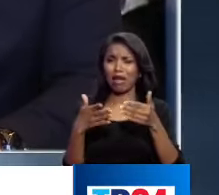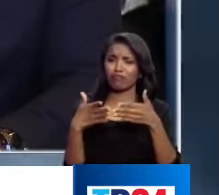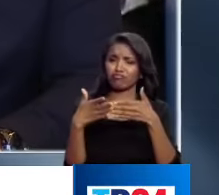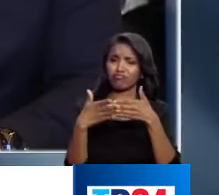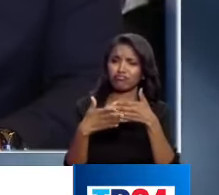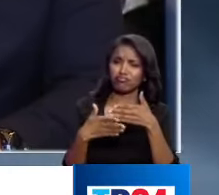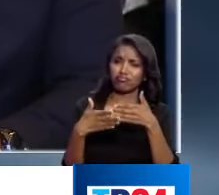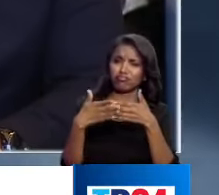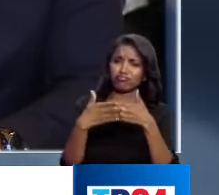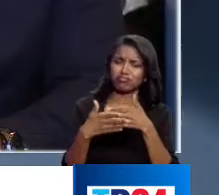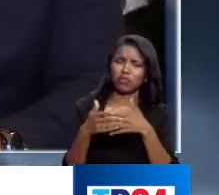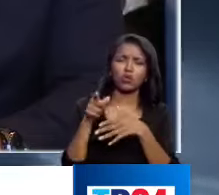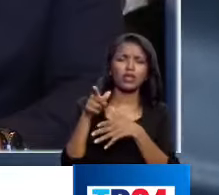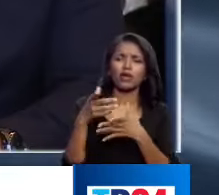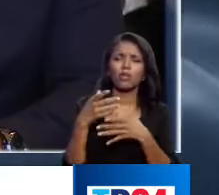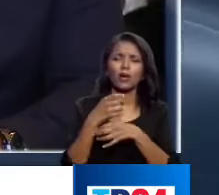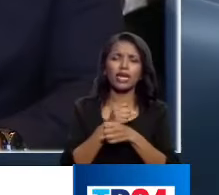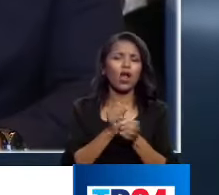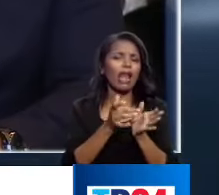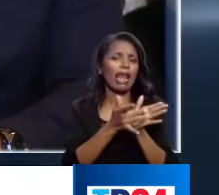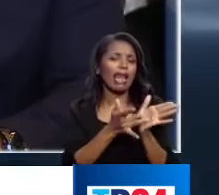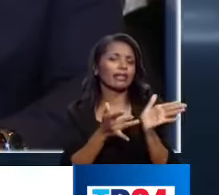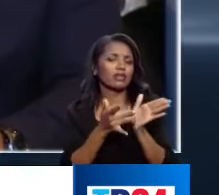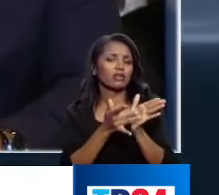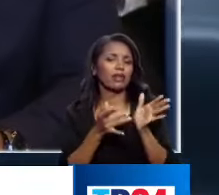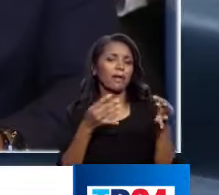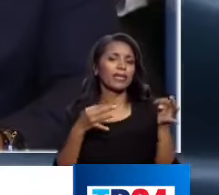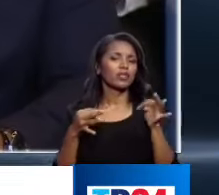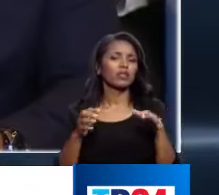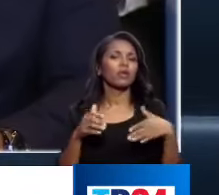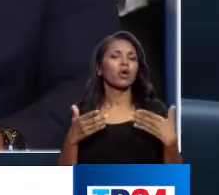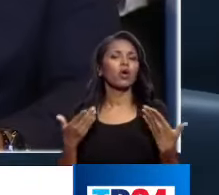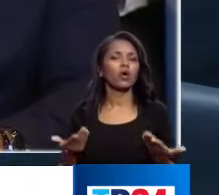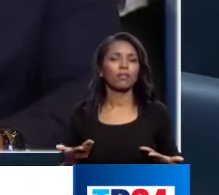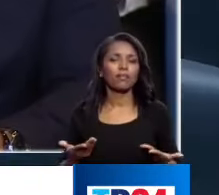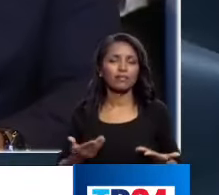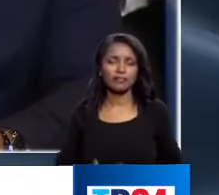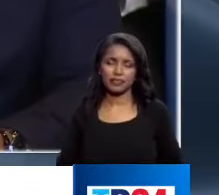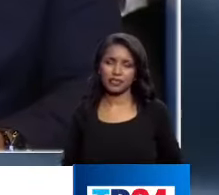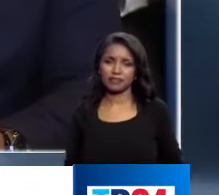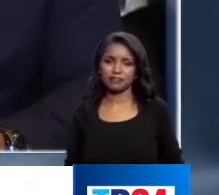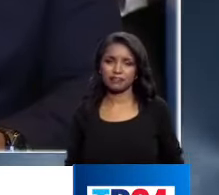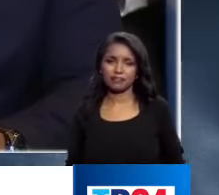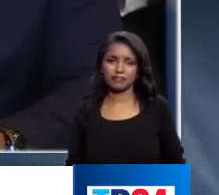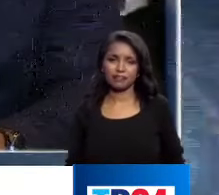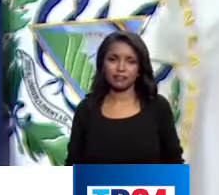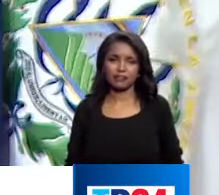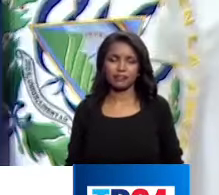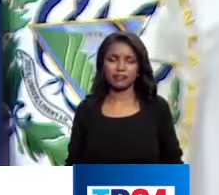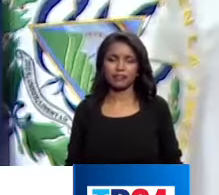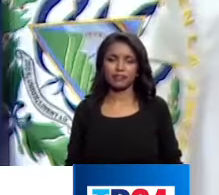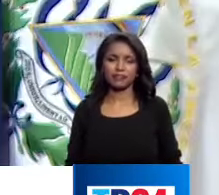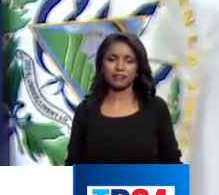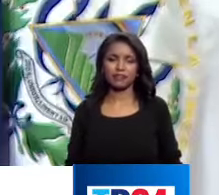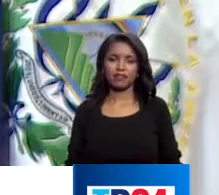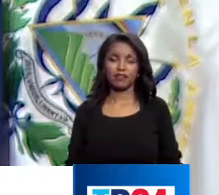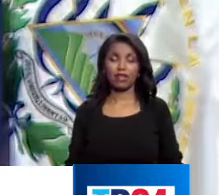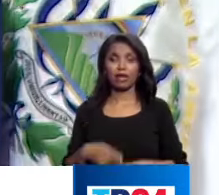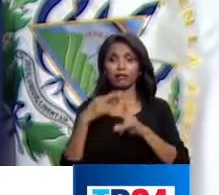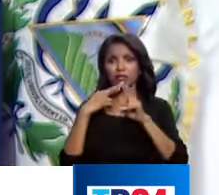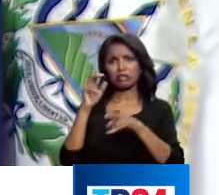tema. ¿Implementaría usted el tema de la tecnología para agilizar precisamente esos trámites tan engorrosos? Por